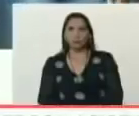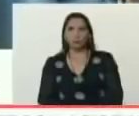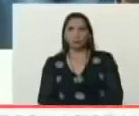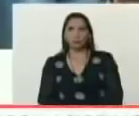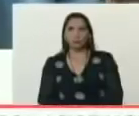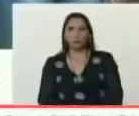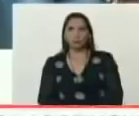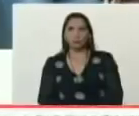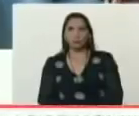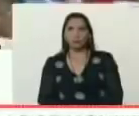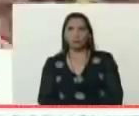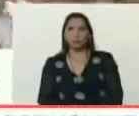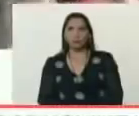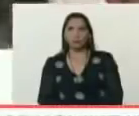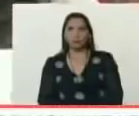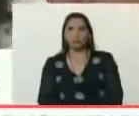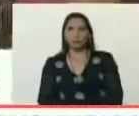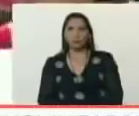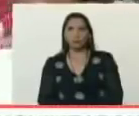¿Y ese, Juanito Limaña?